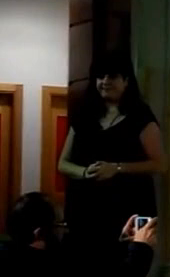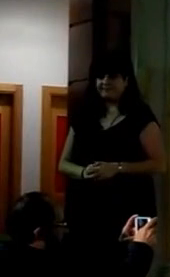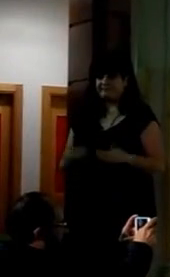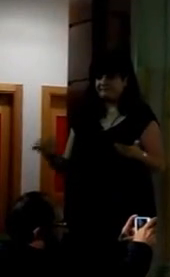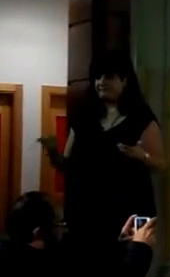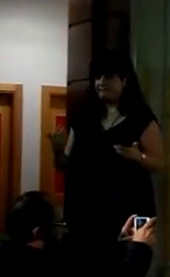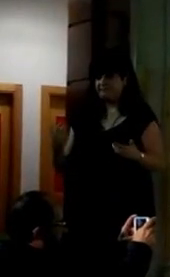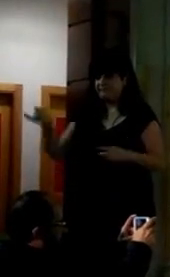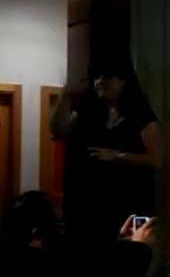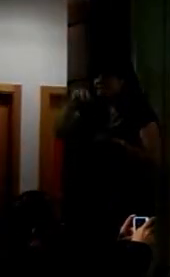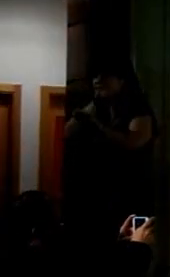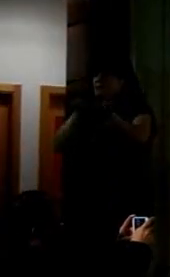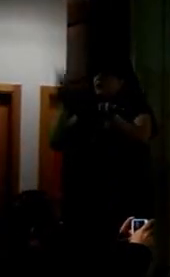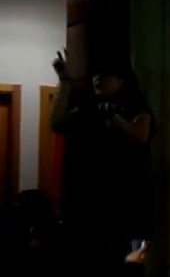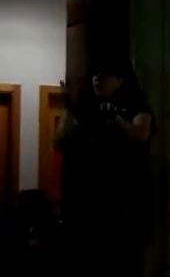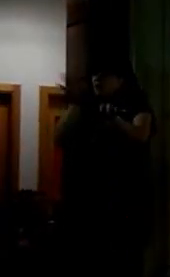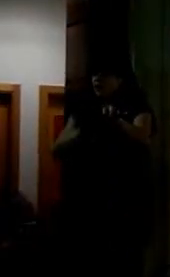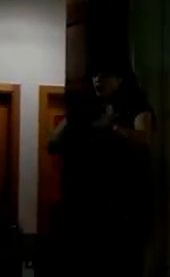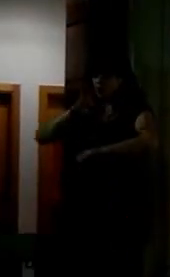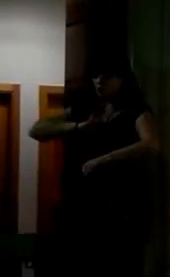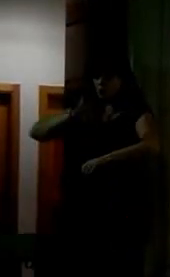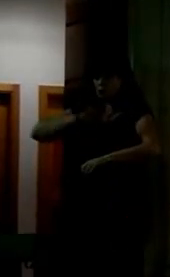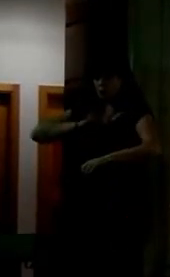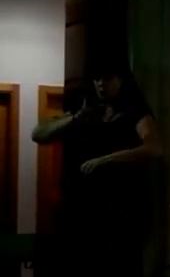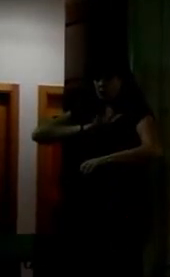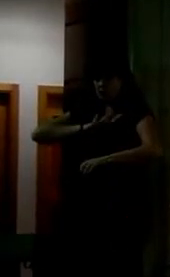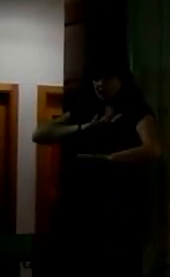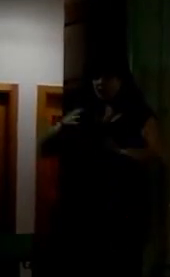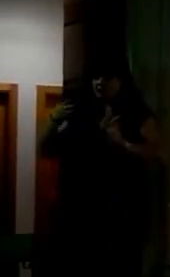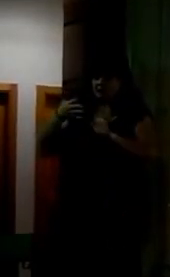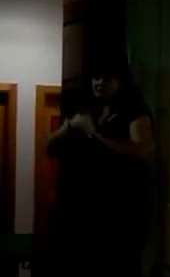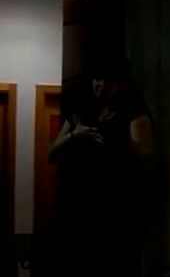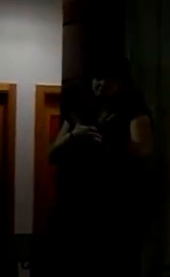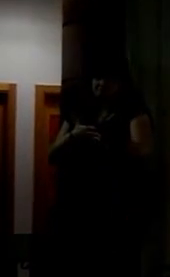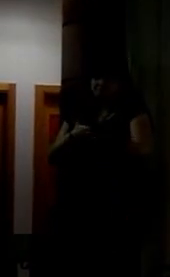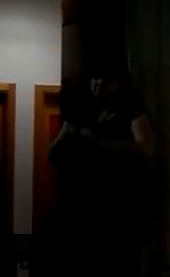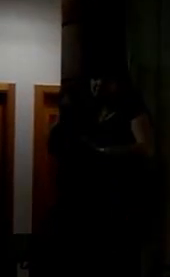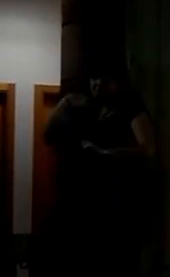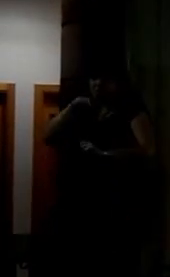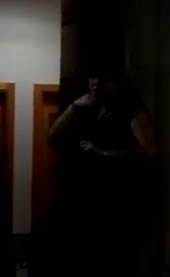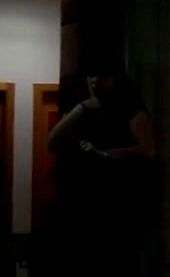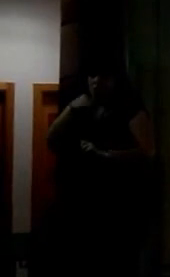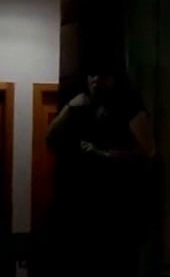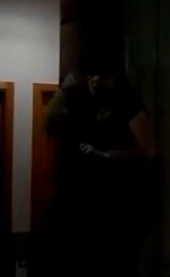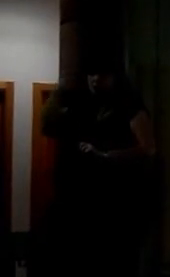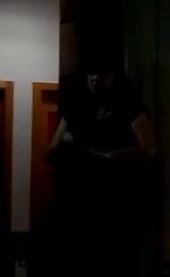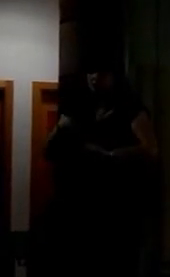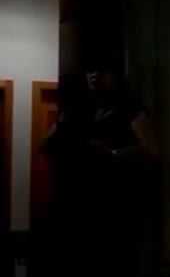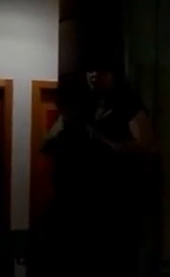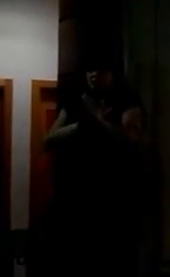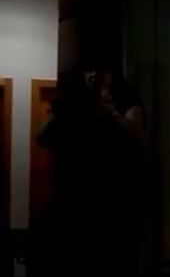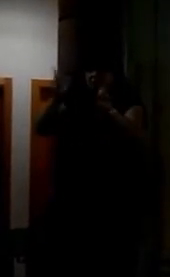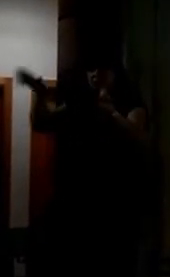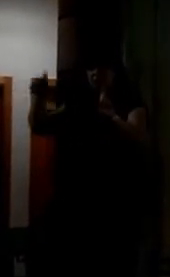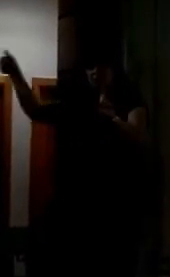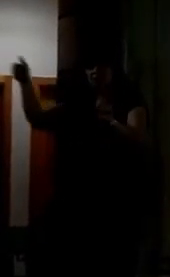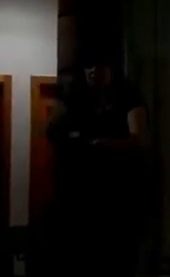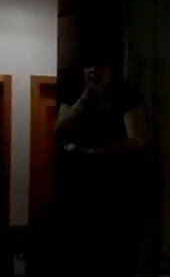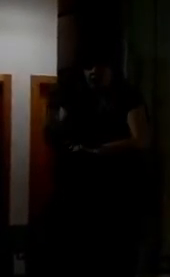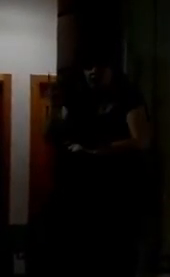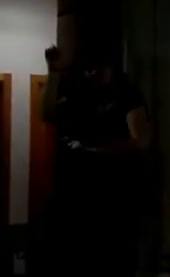A maioría son de Pontevedra, e sería ocioso dicilo para vos, pero tamén hai xente que de fora, e non está de